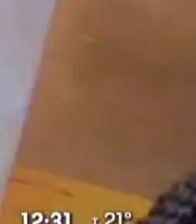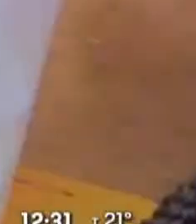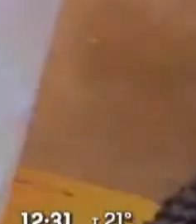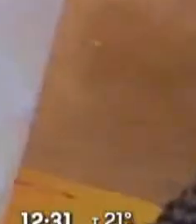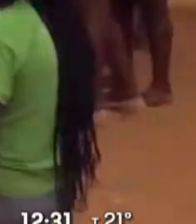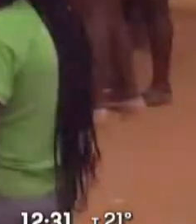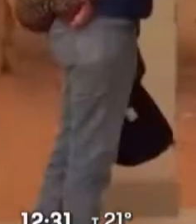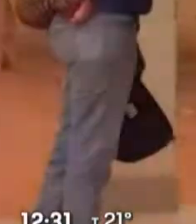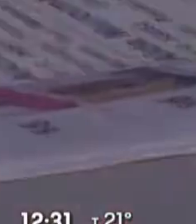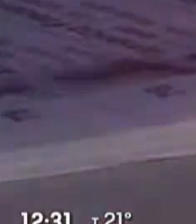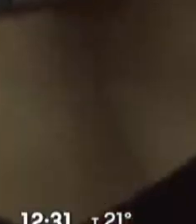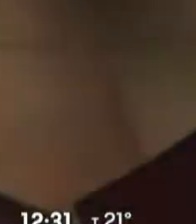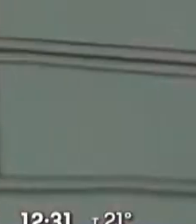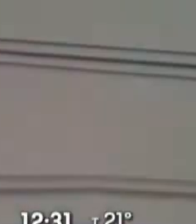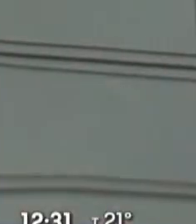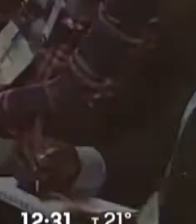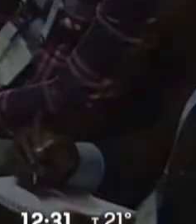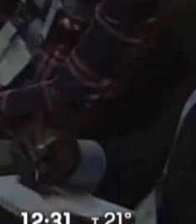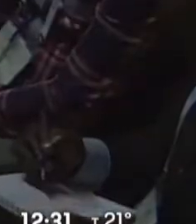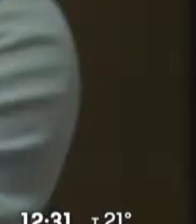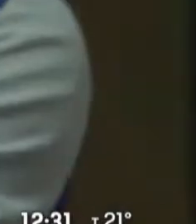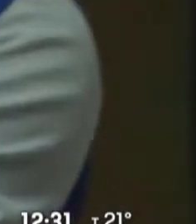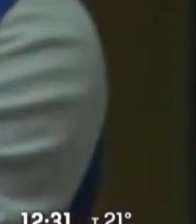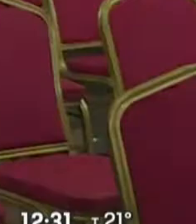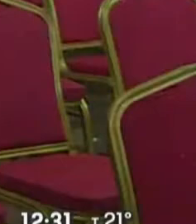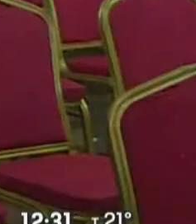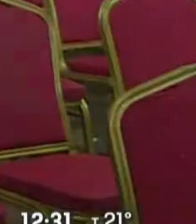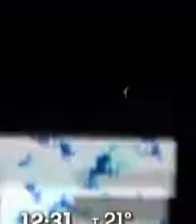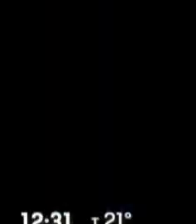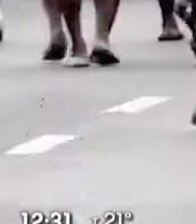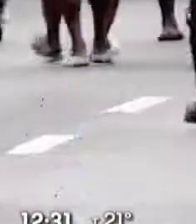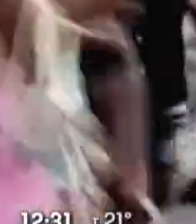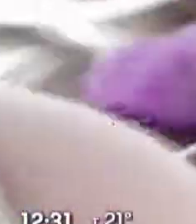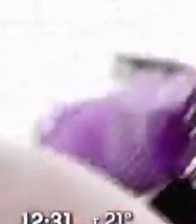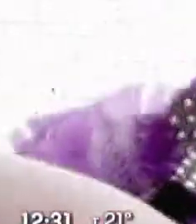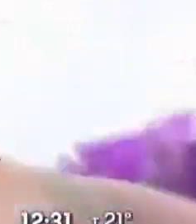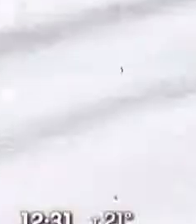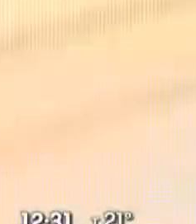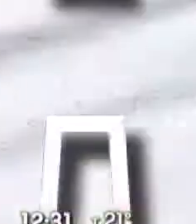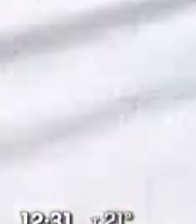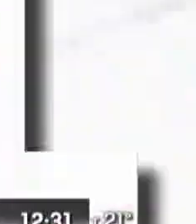This change will, which is inevitable, will actually come to Angola.